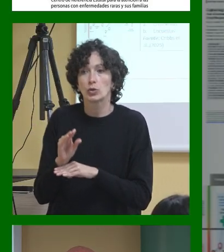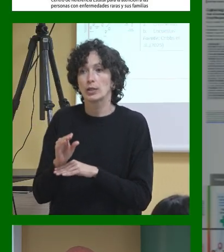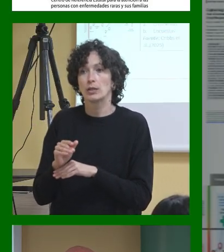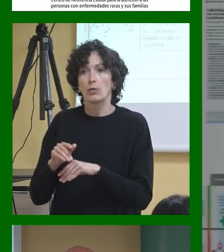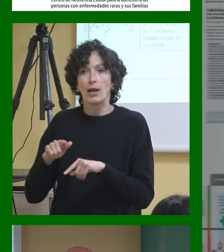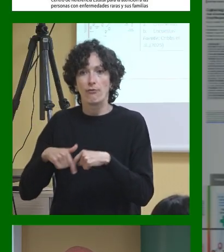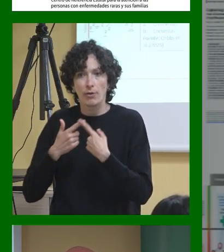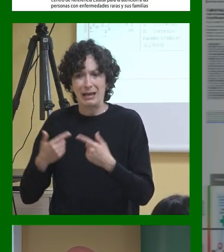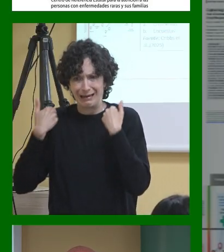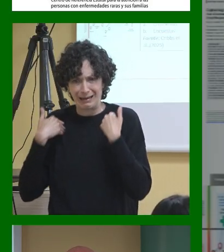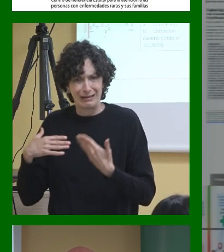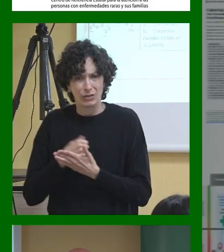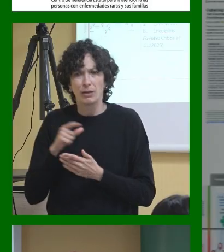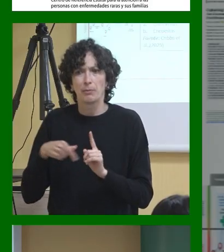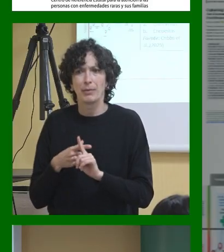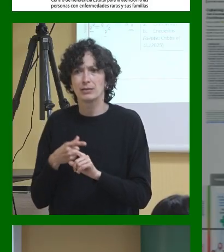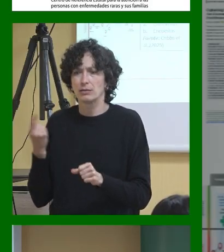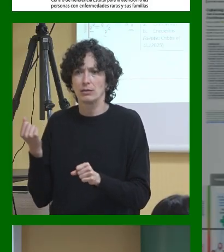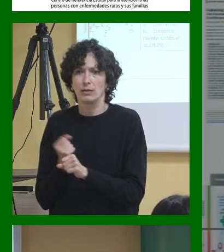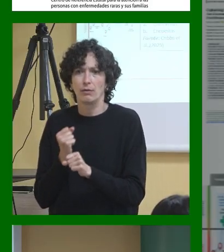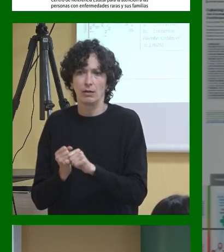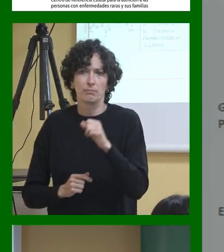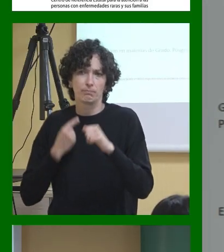decir, el hecho de que las madres, padres dejan de trabajar.